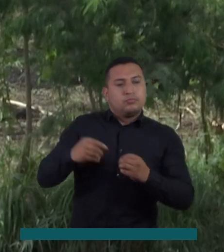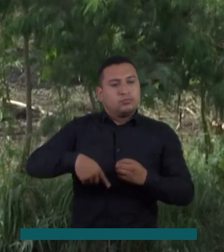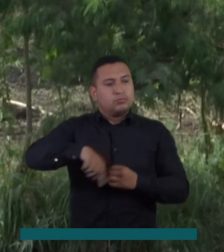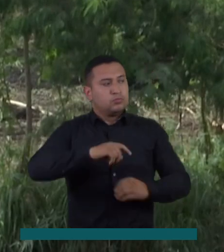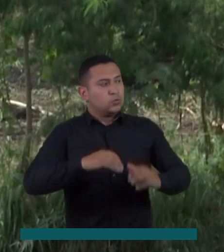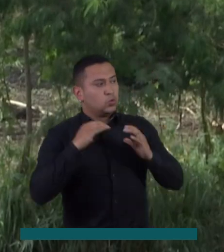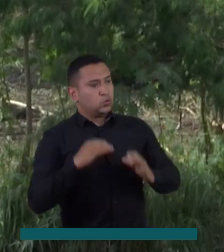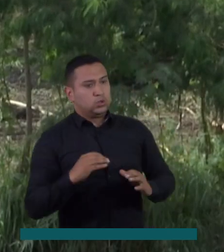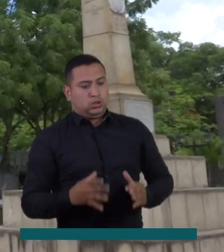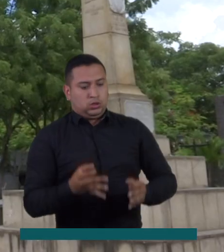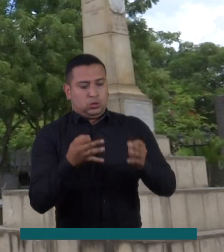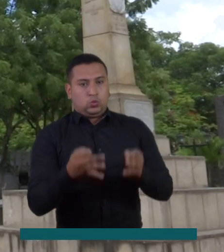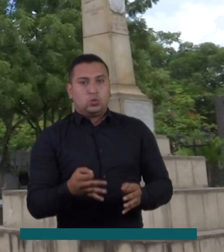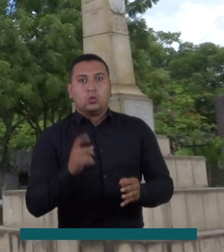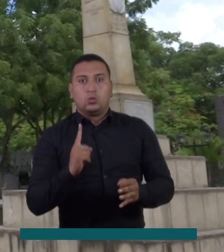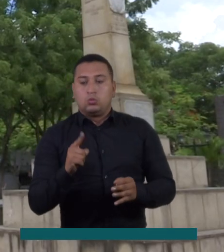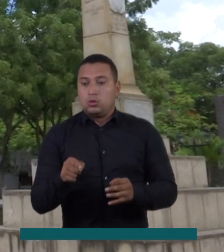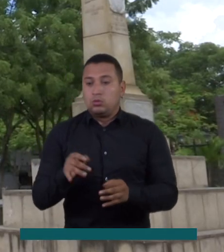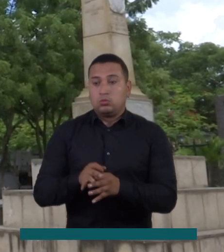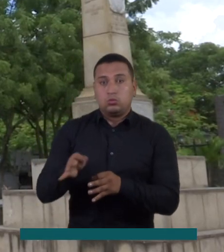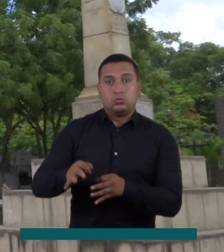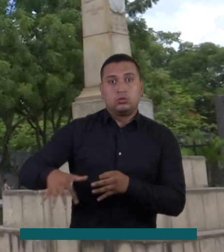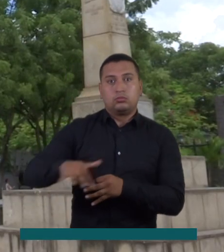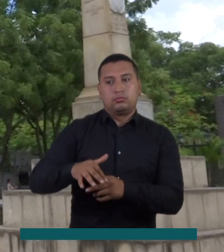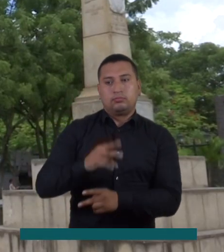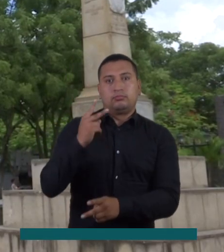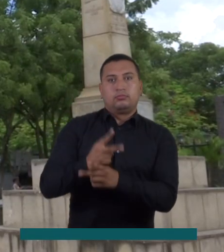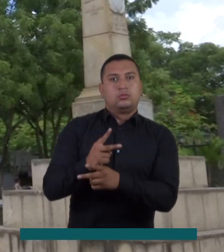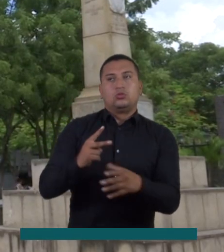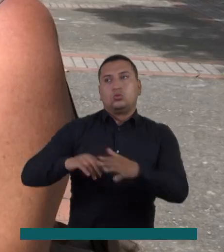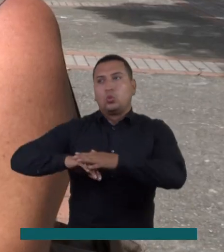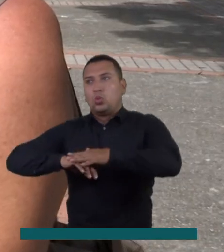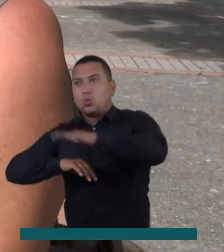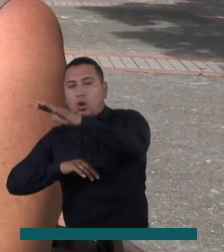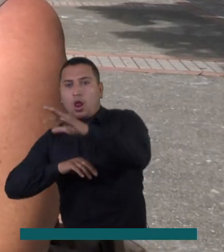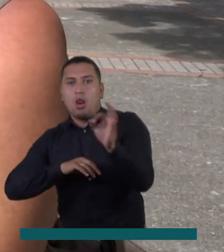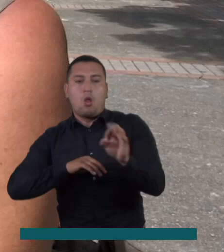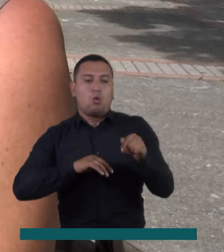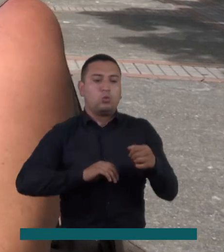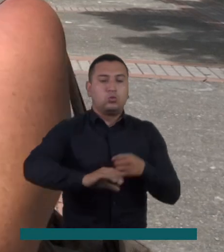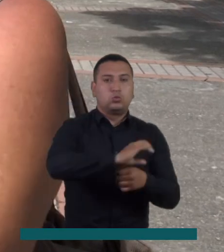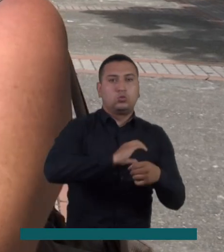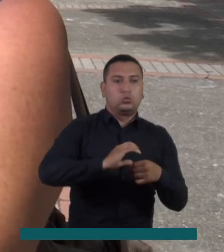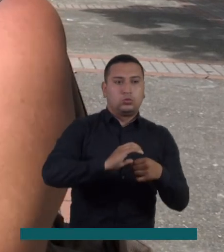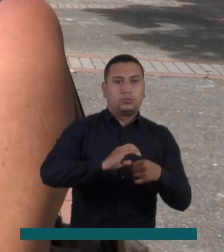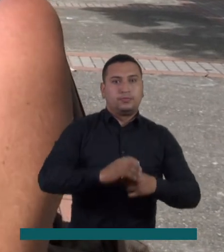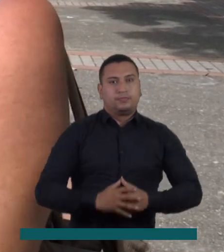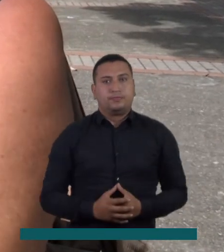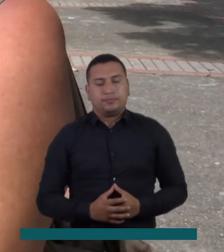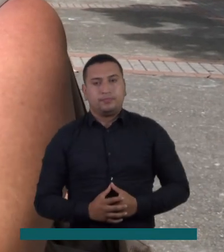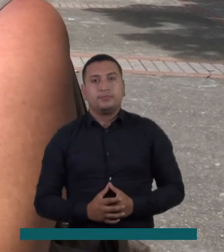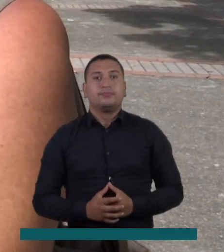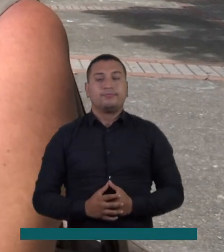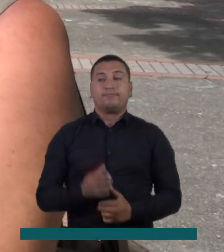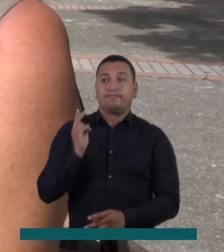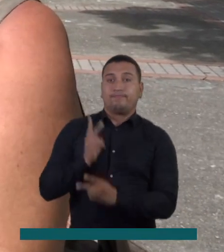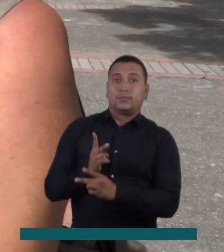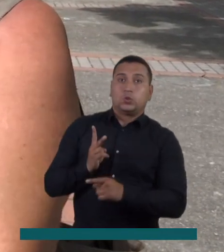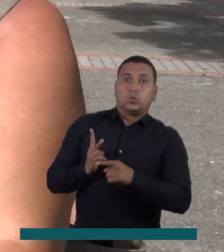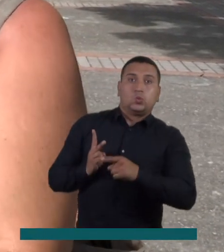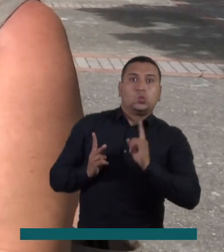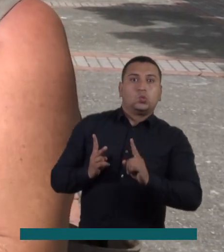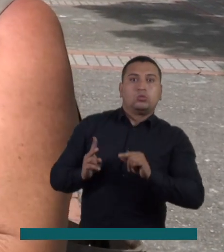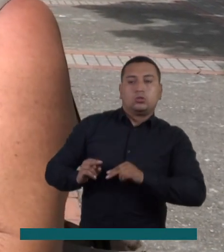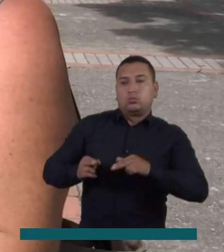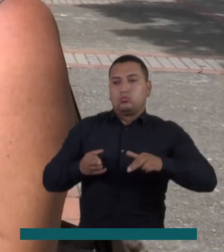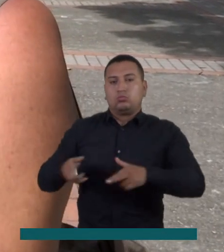ciudadanos de este municipio que viven tanto en la zona urbana como en la parte rural. Está pésima porque también se volcó toda la